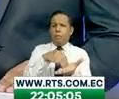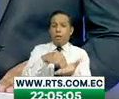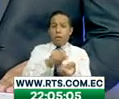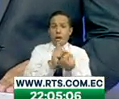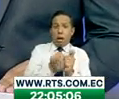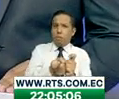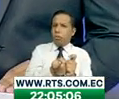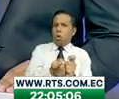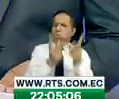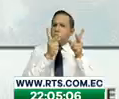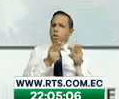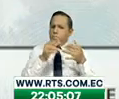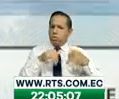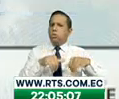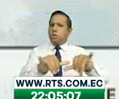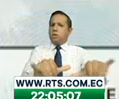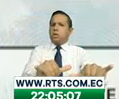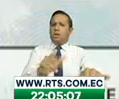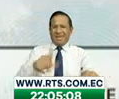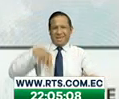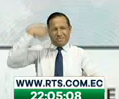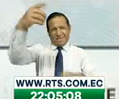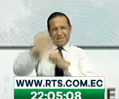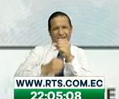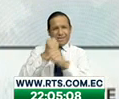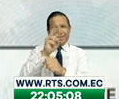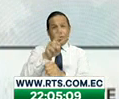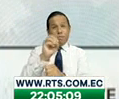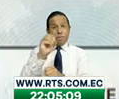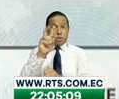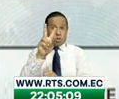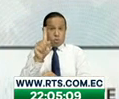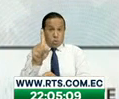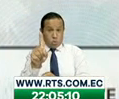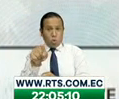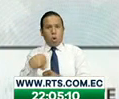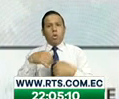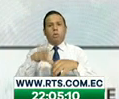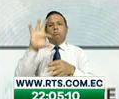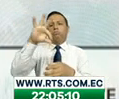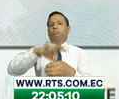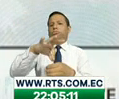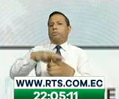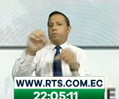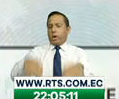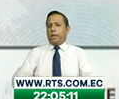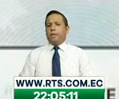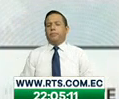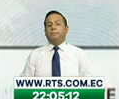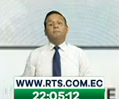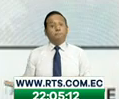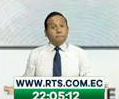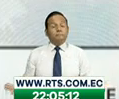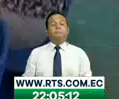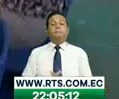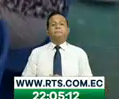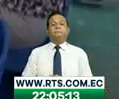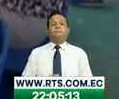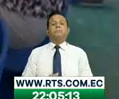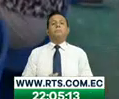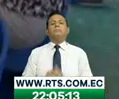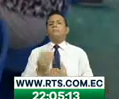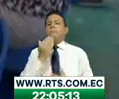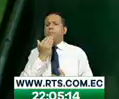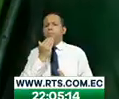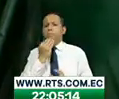año. Se trata del informe técnico de circunscripciones electorales de elecciones generales 2021, que no